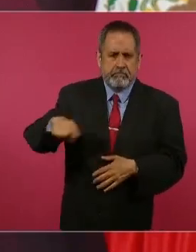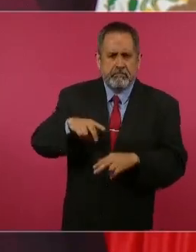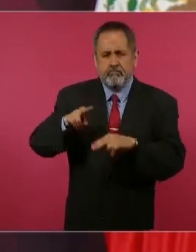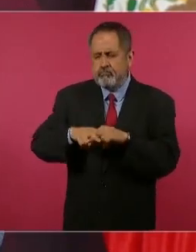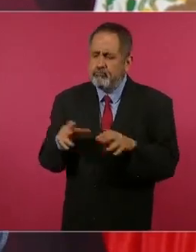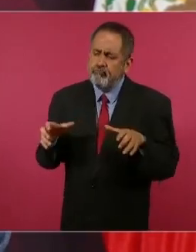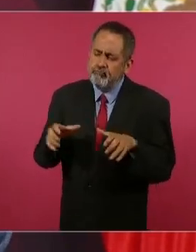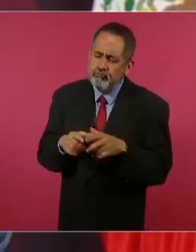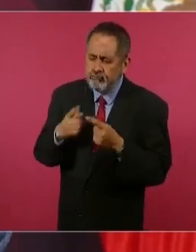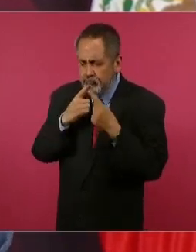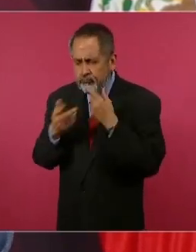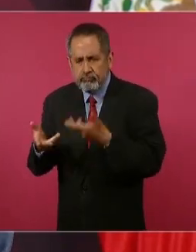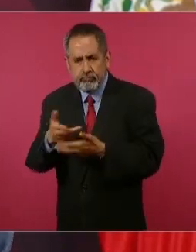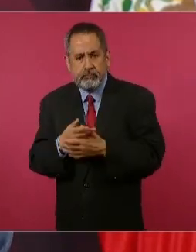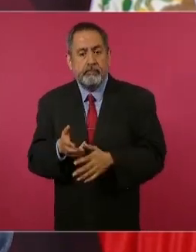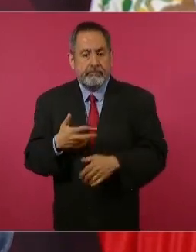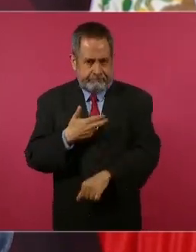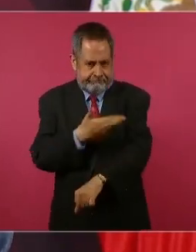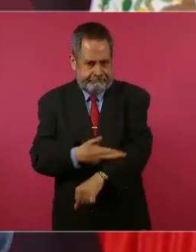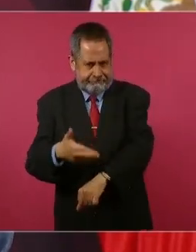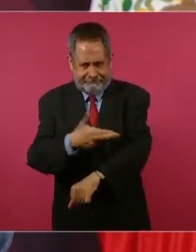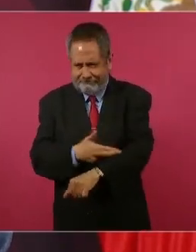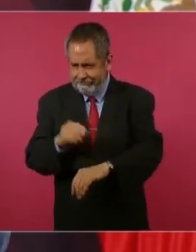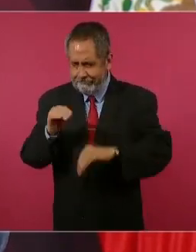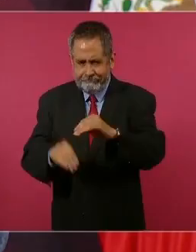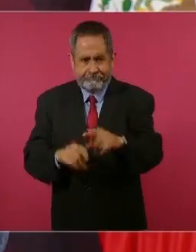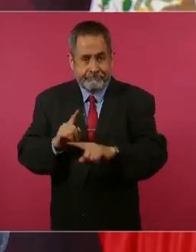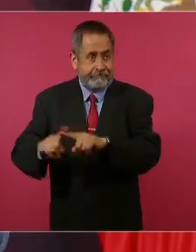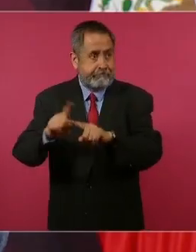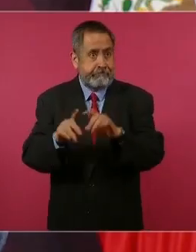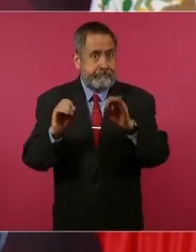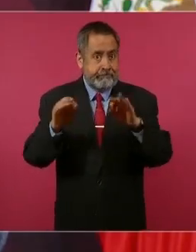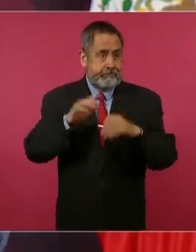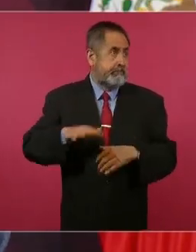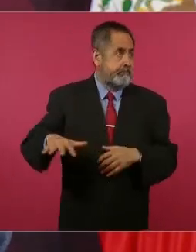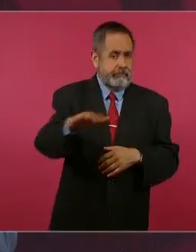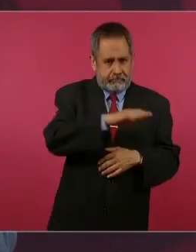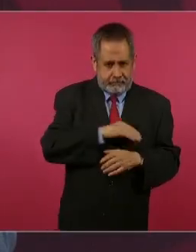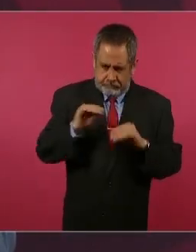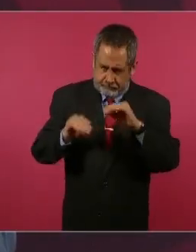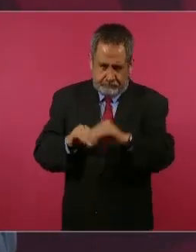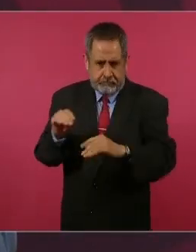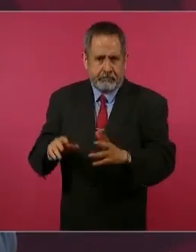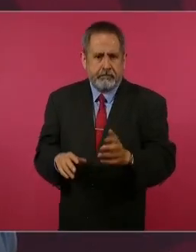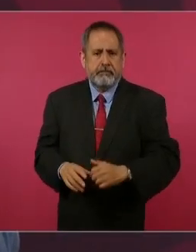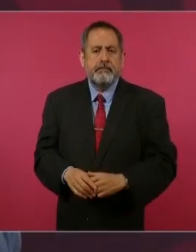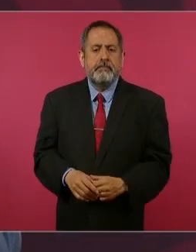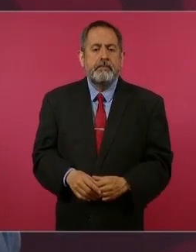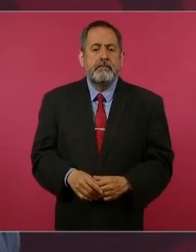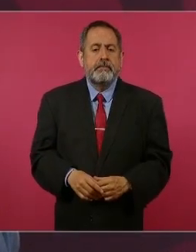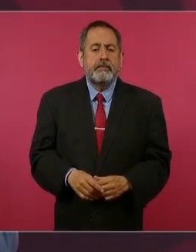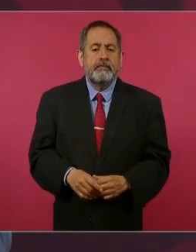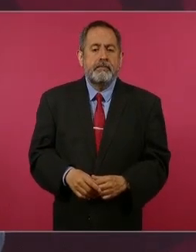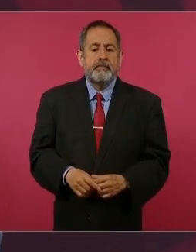reunirse eso lo estamos haciendo en todas las sucursales del Banco del Bienestar que son